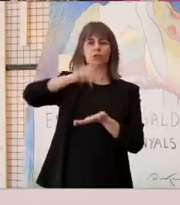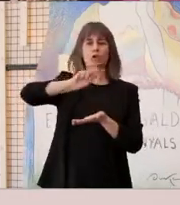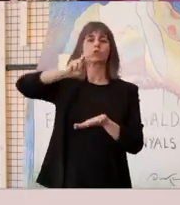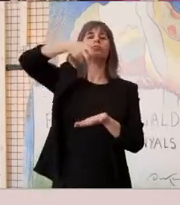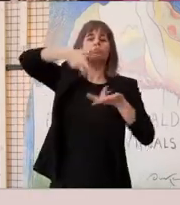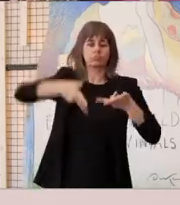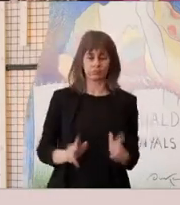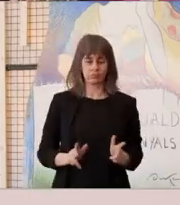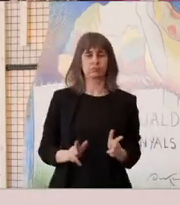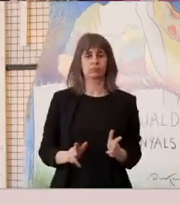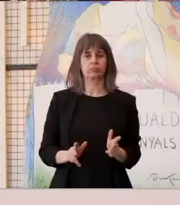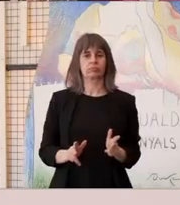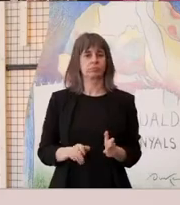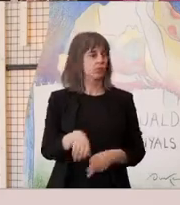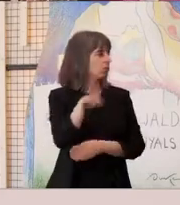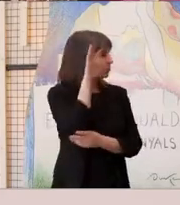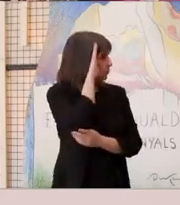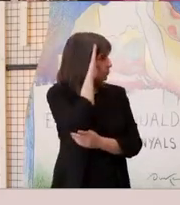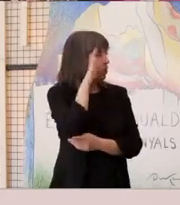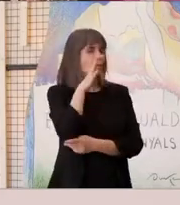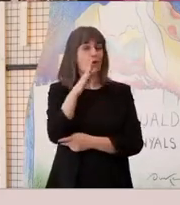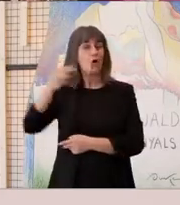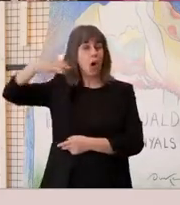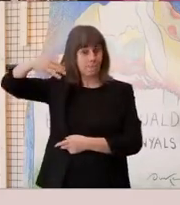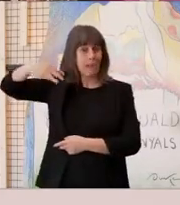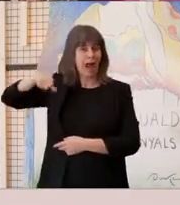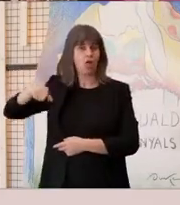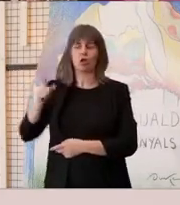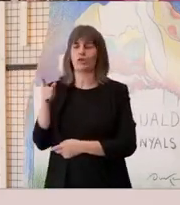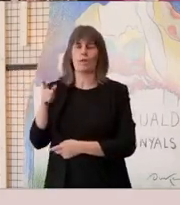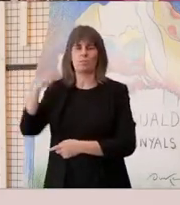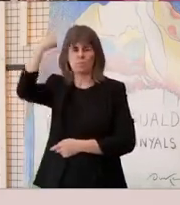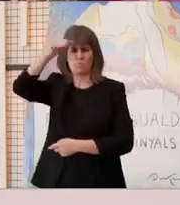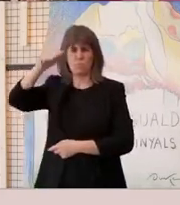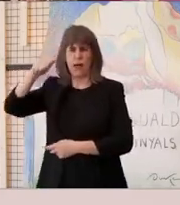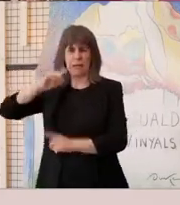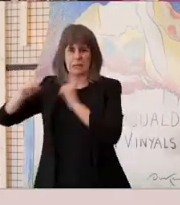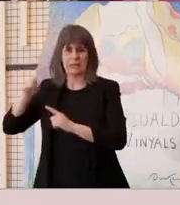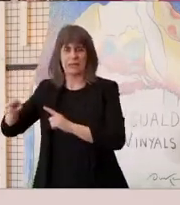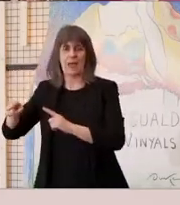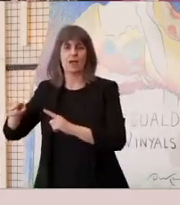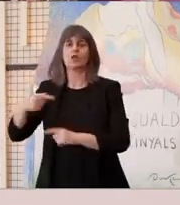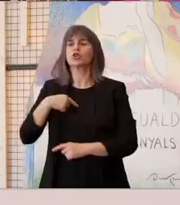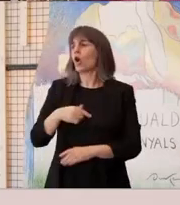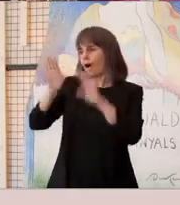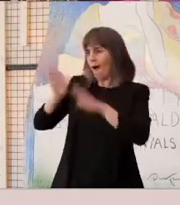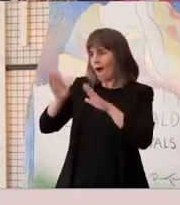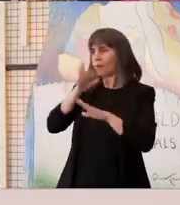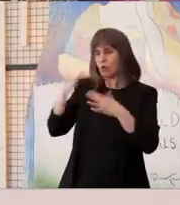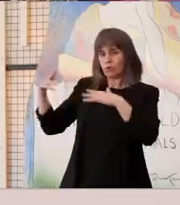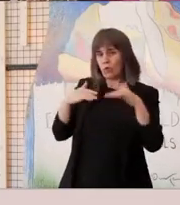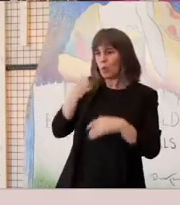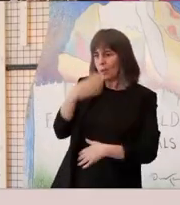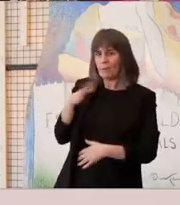era un machista y ella dijo yo lo puedo admirar mucho como futbolista era un gran futbolista pero era machista por lo tanto yo